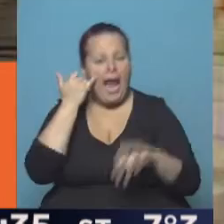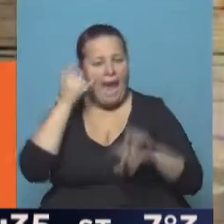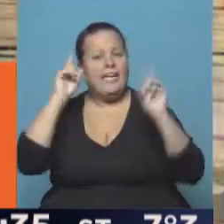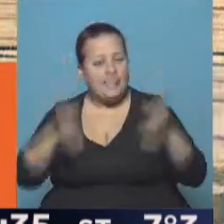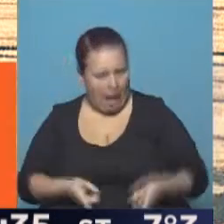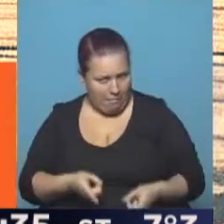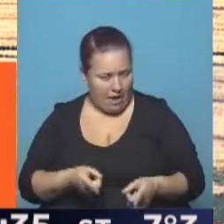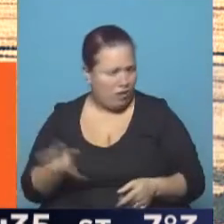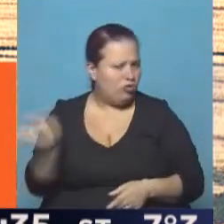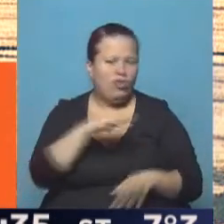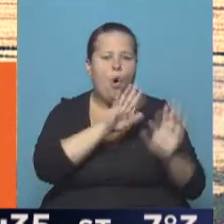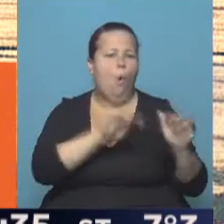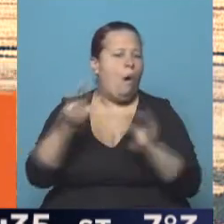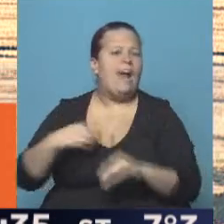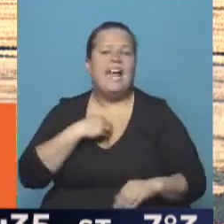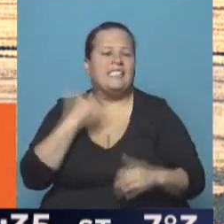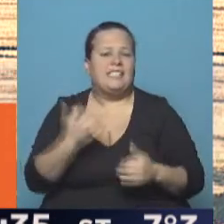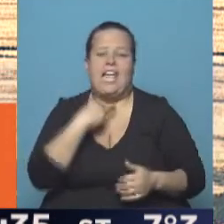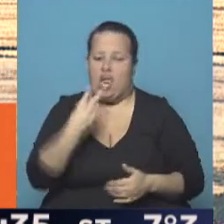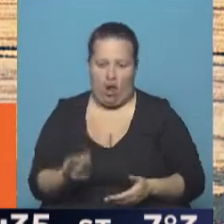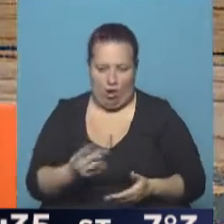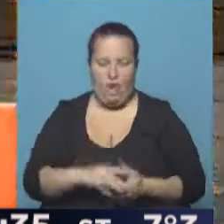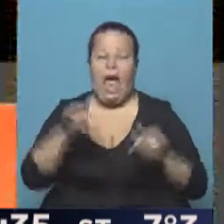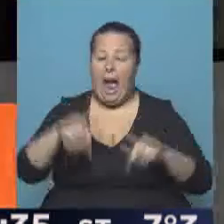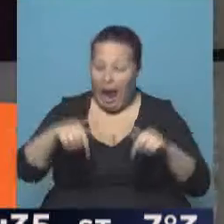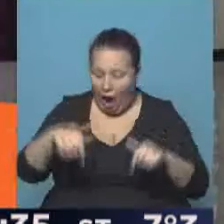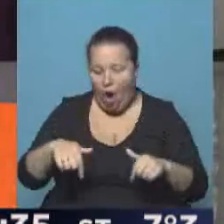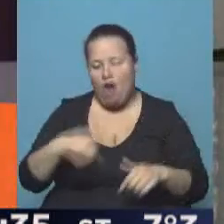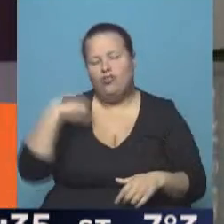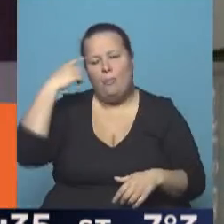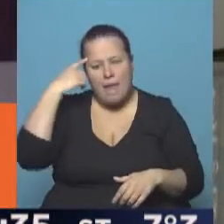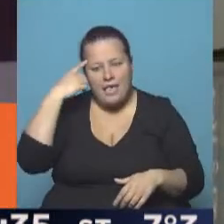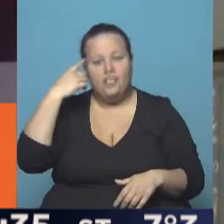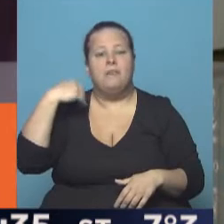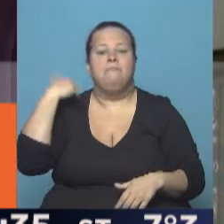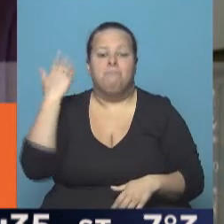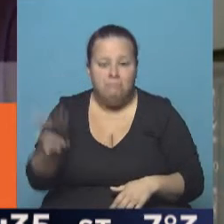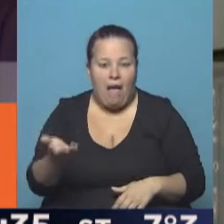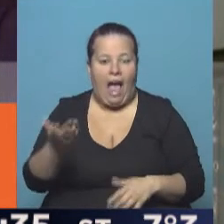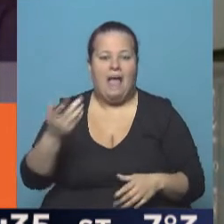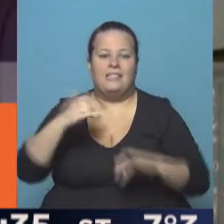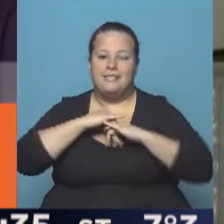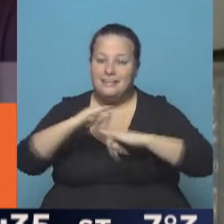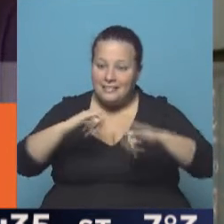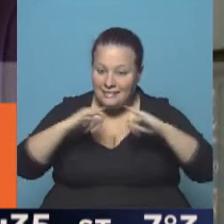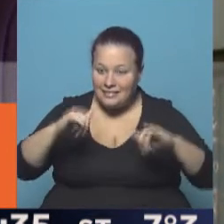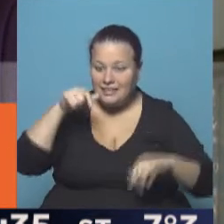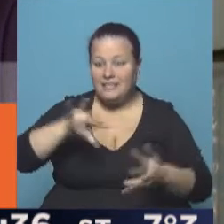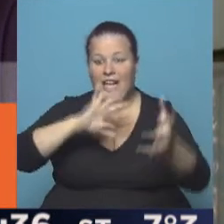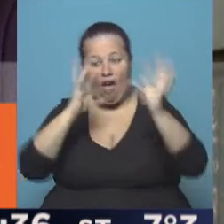igual sienten la misma necesidad. A esta altura, yo creo que cuanto más se va difundiendo